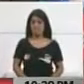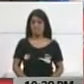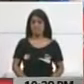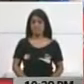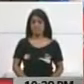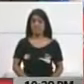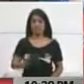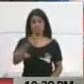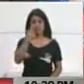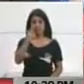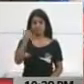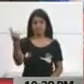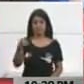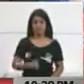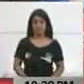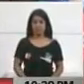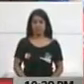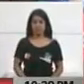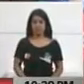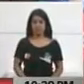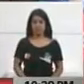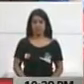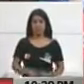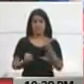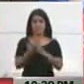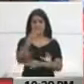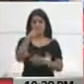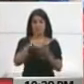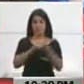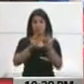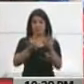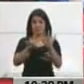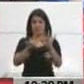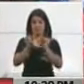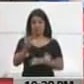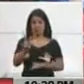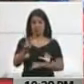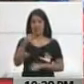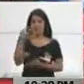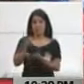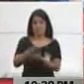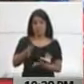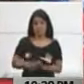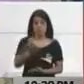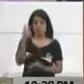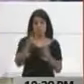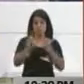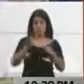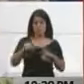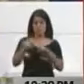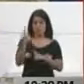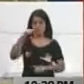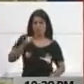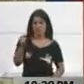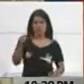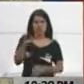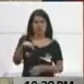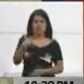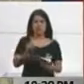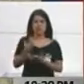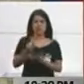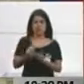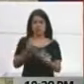Vean esto. Mayo del 62, muertos dos estudiantes y un policía en disturbios en Maturín, en el Liceo de Maturín. Esto